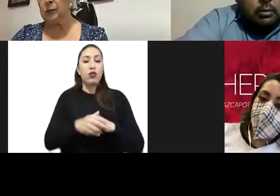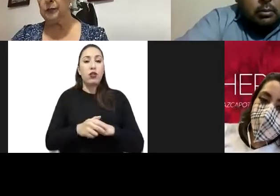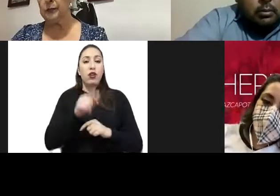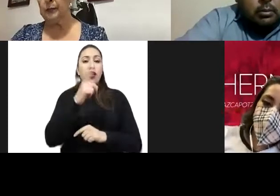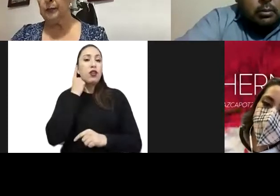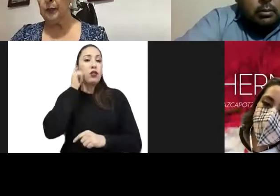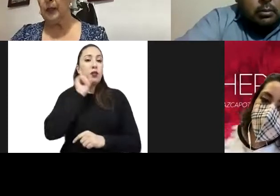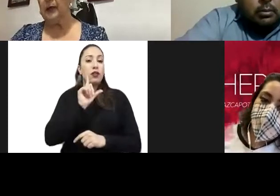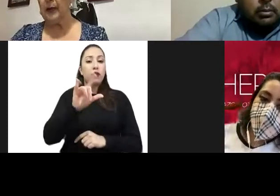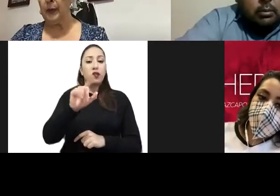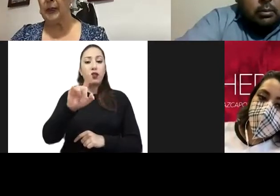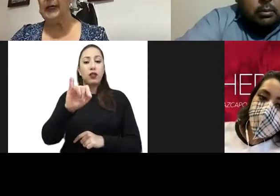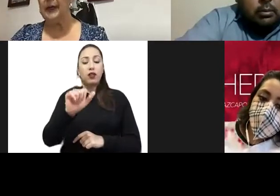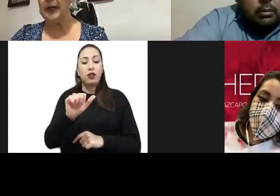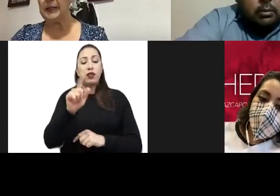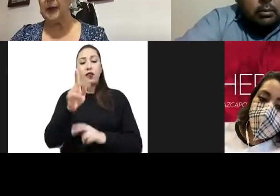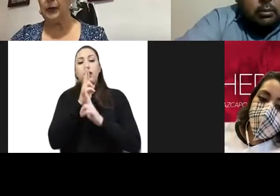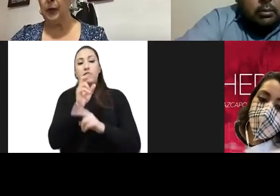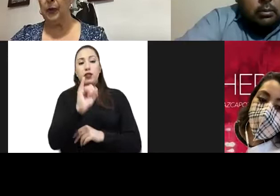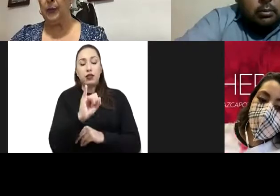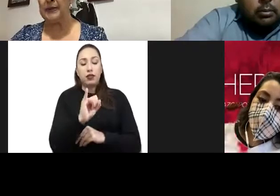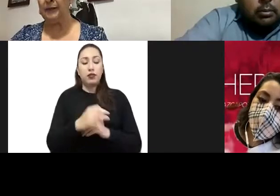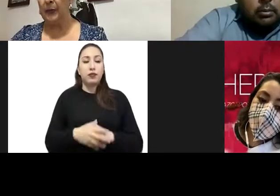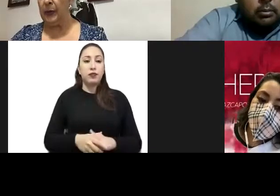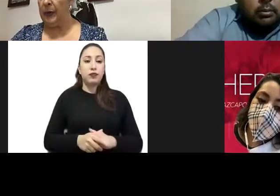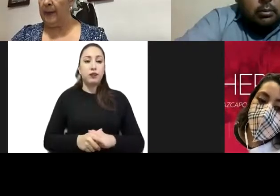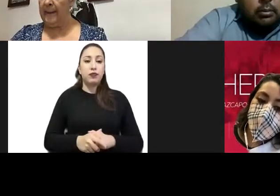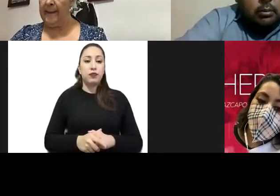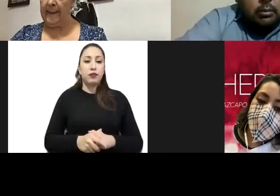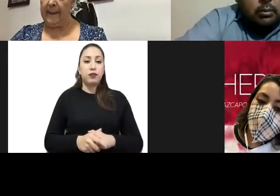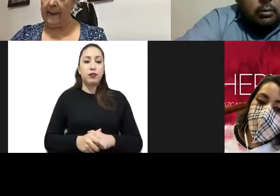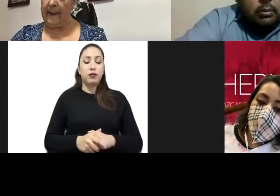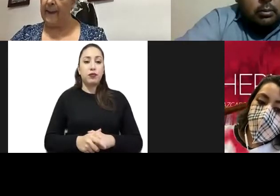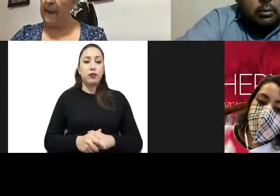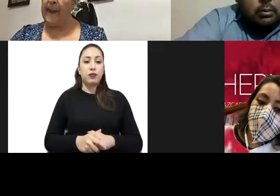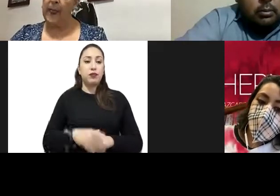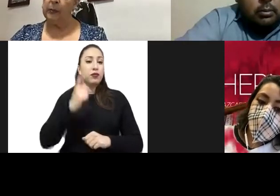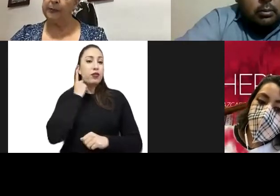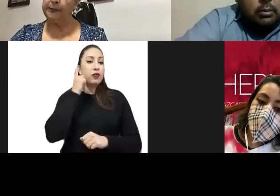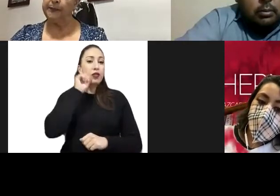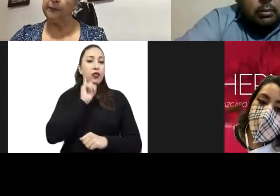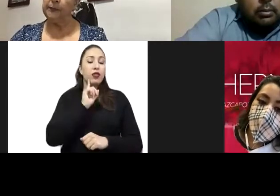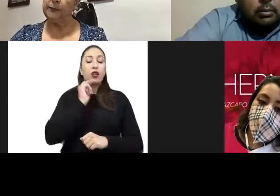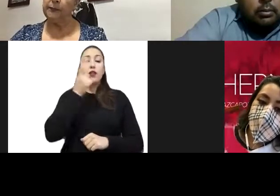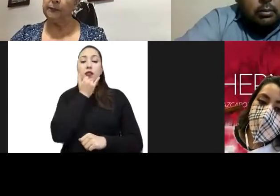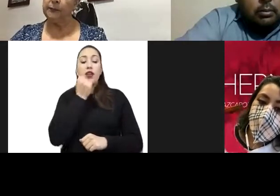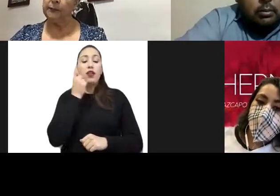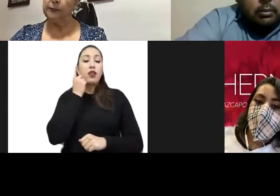Sarmiento. A favor. Lilia María Sarmiento Gómez, a favor. Gracias. Diputado Eleazar Rubio Aldarán.